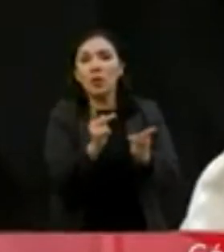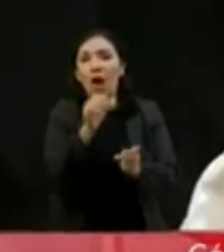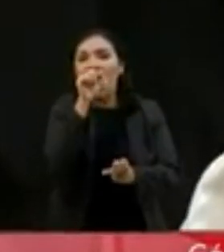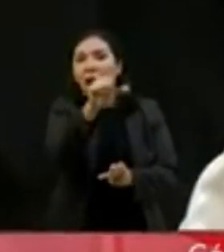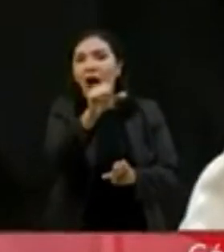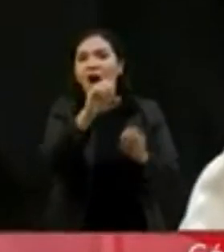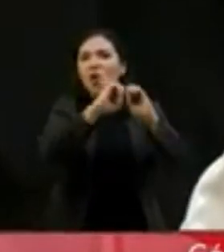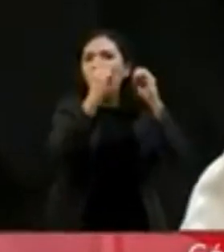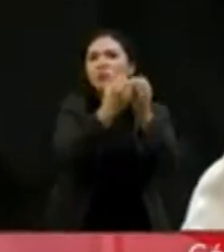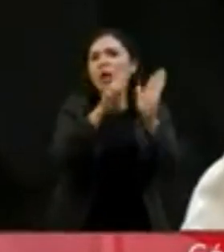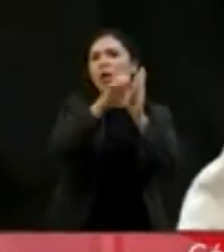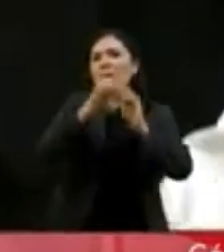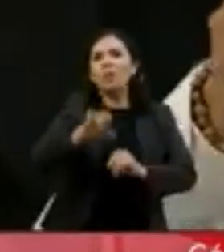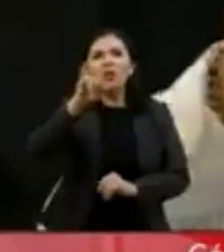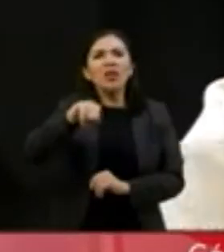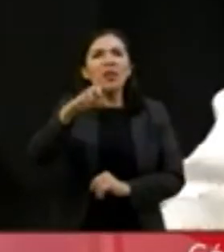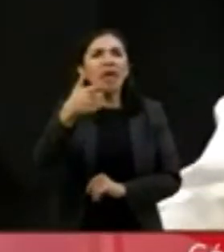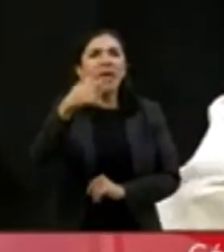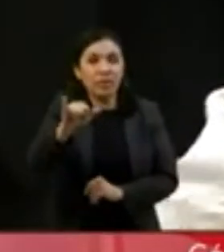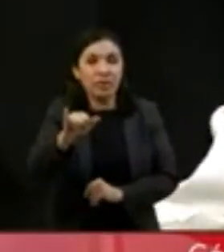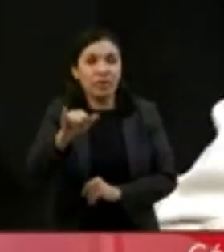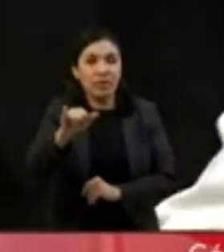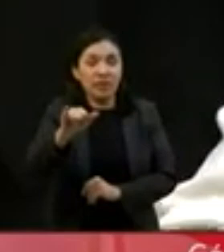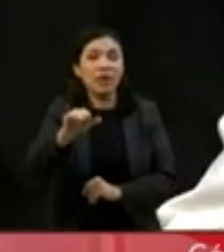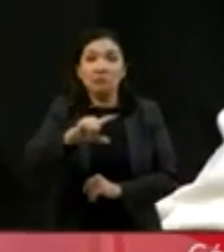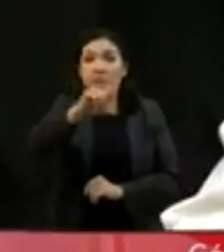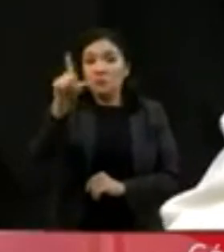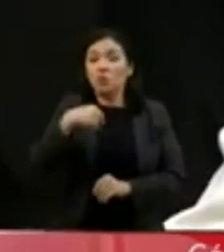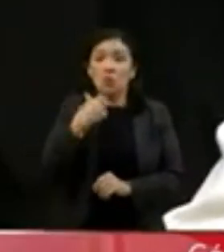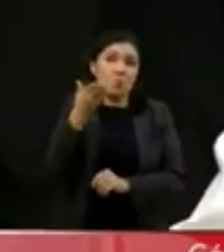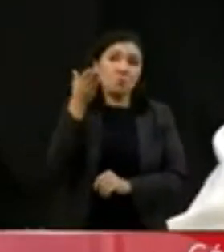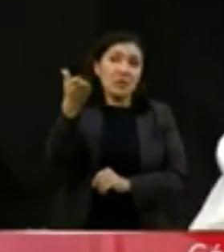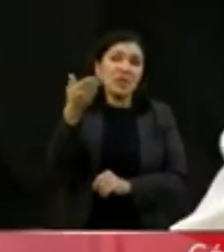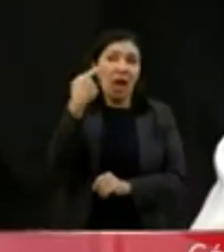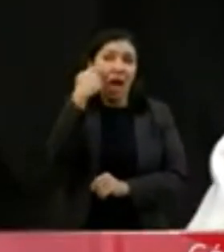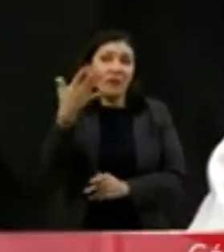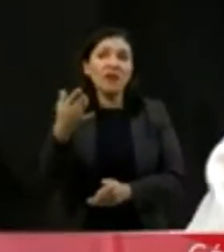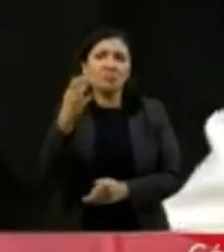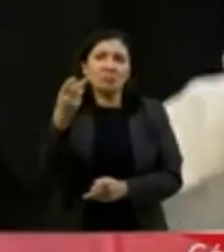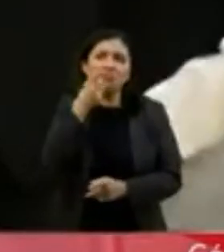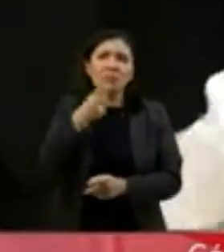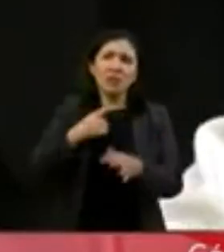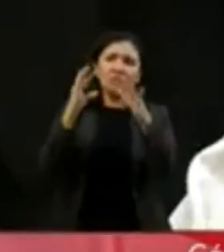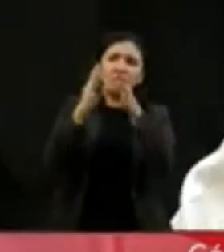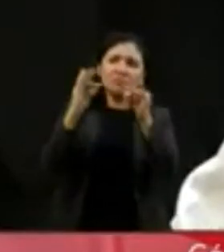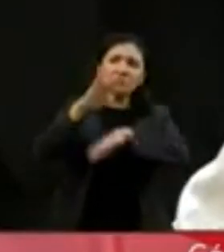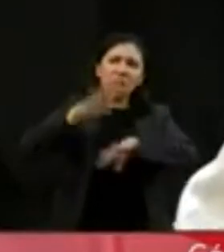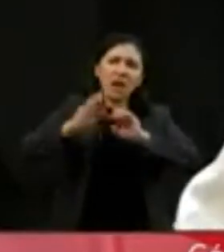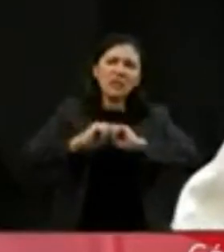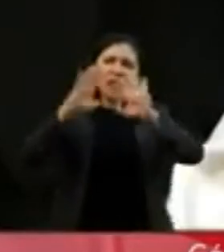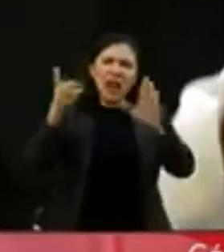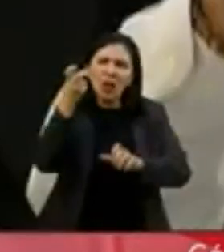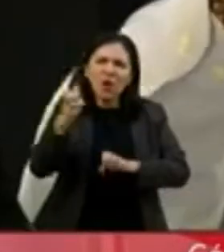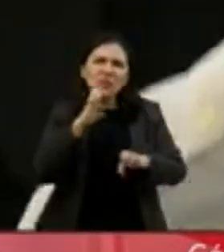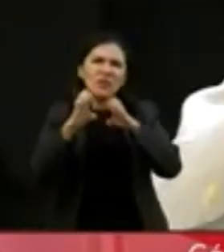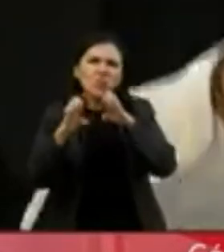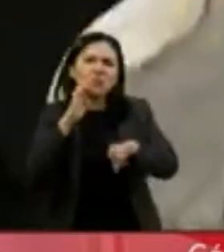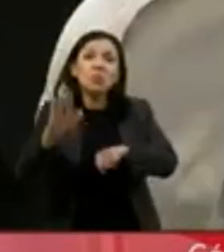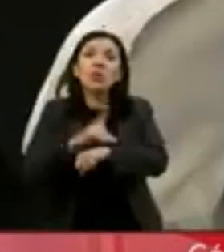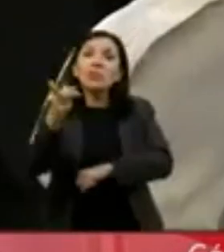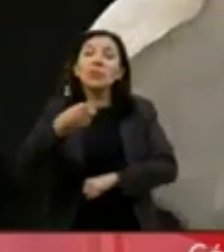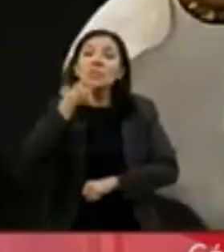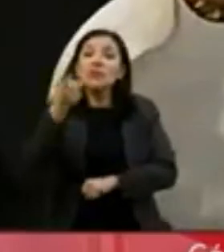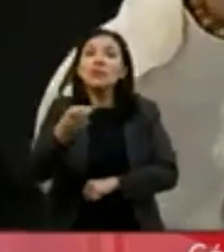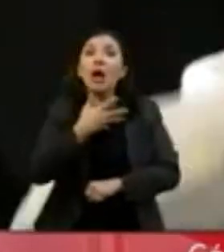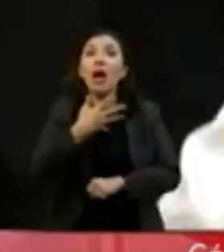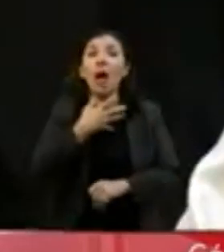organismos como el inji que por cierto voy a solicitar después nos aclare este tipo de encuestas porque dice que encuestas